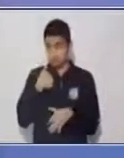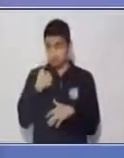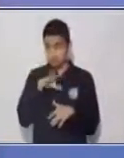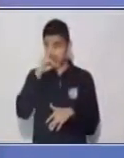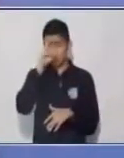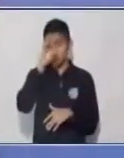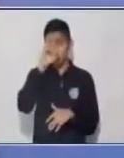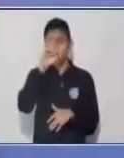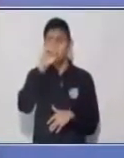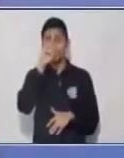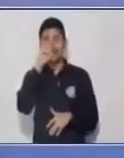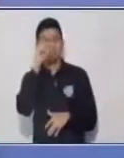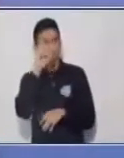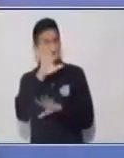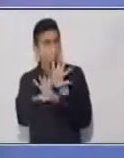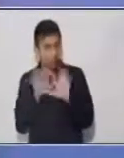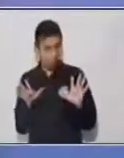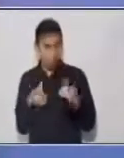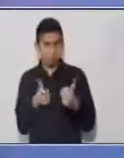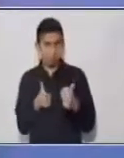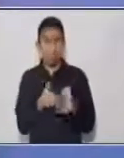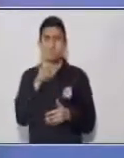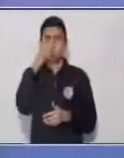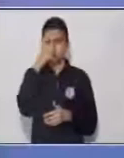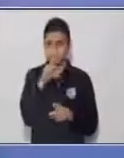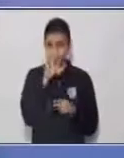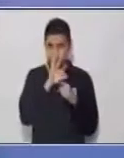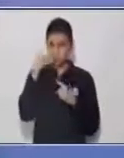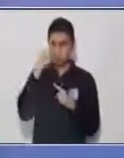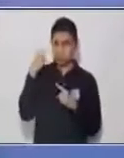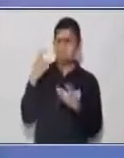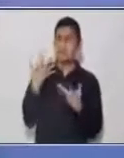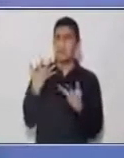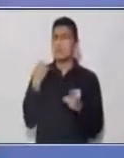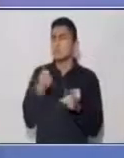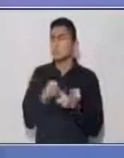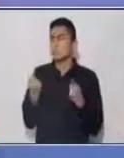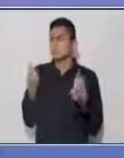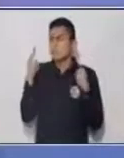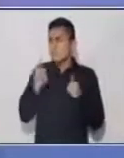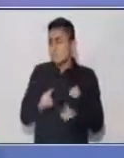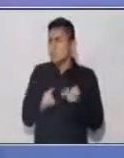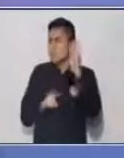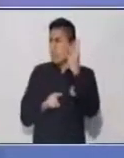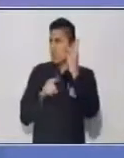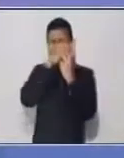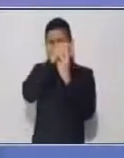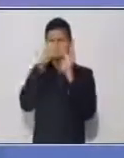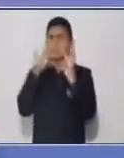derivada de esta función. ¿Qué pasó con el 2?